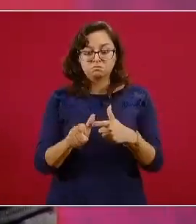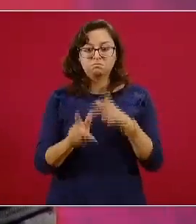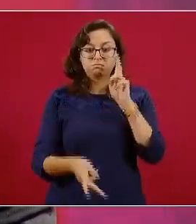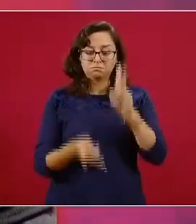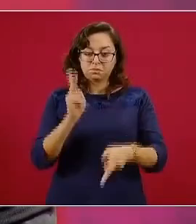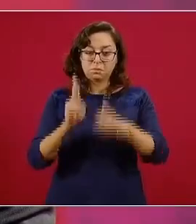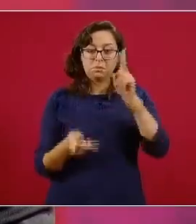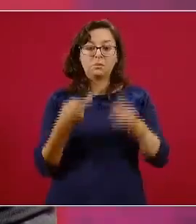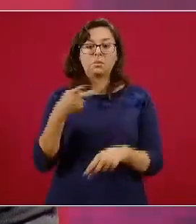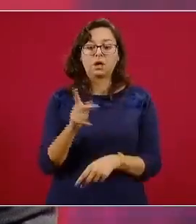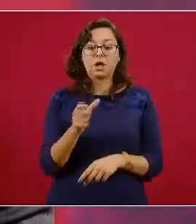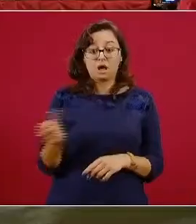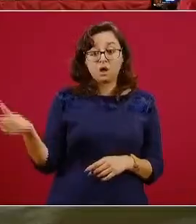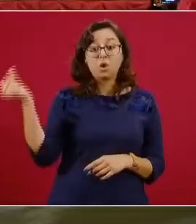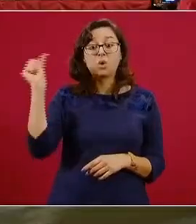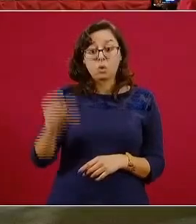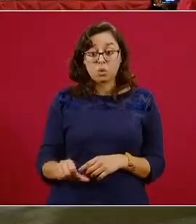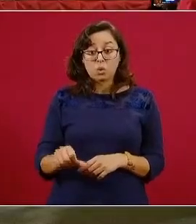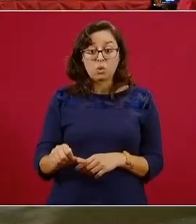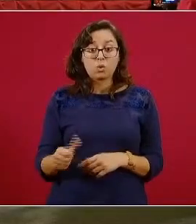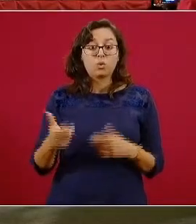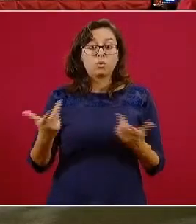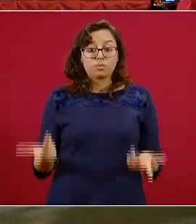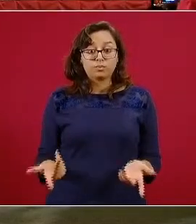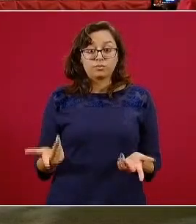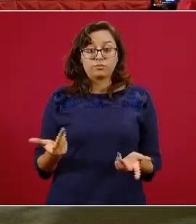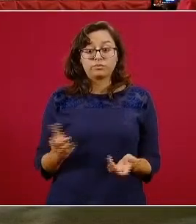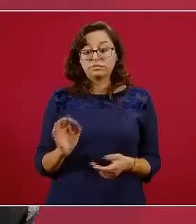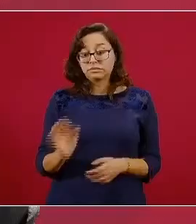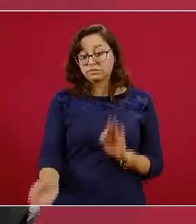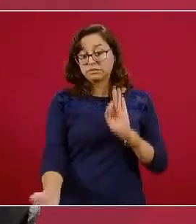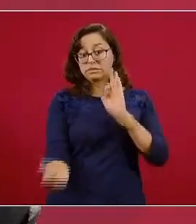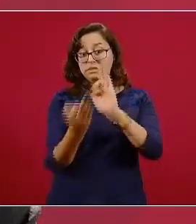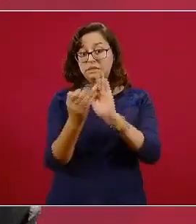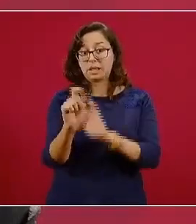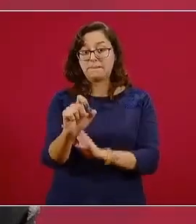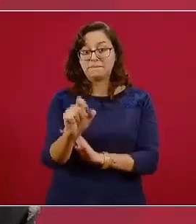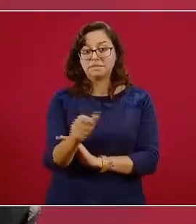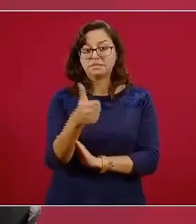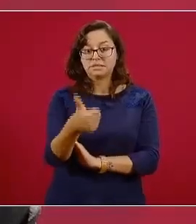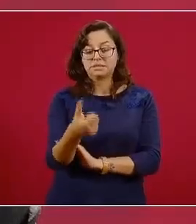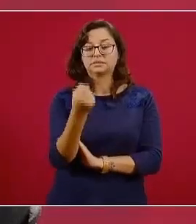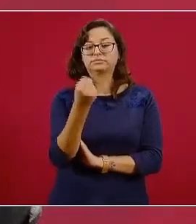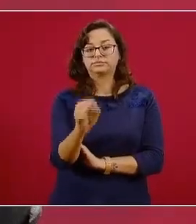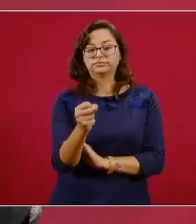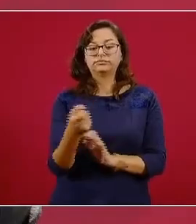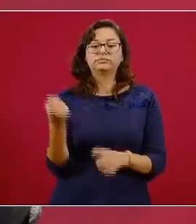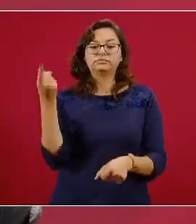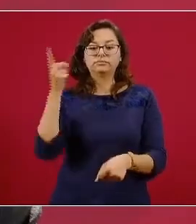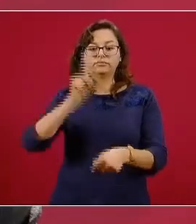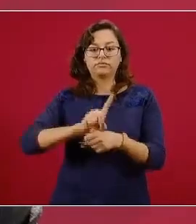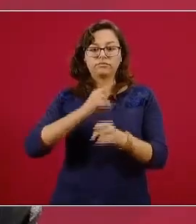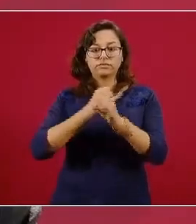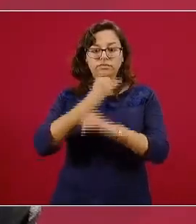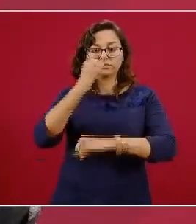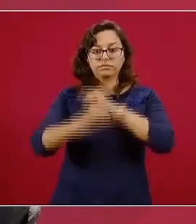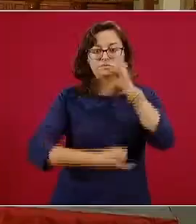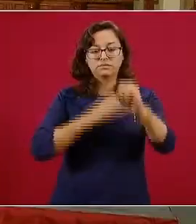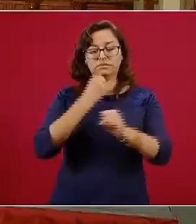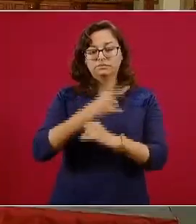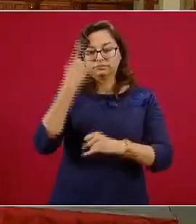hoy que estamos en el lunes más próximo al 26 de septiembre, Día Internacional para la Prevención del